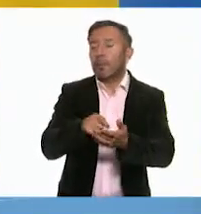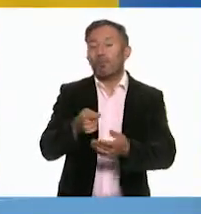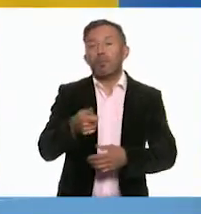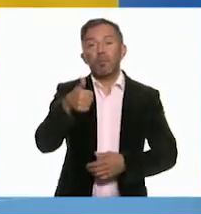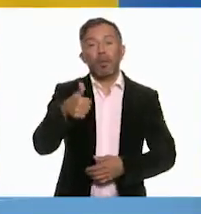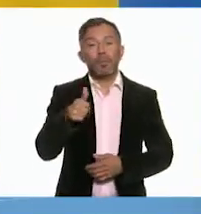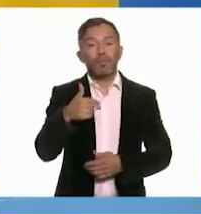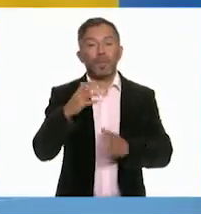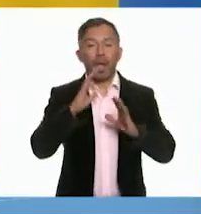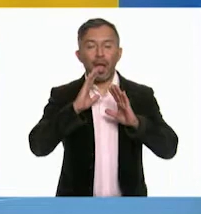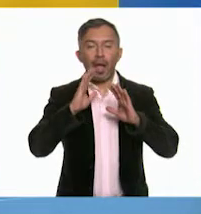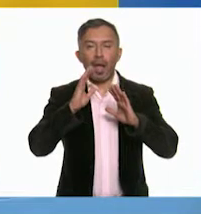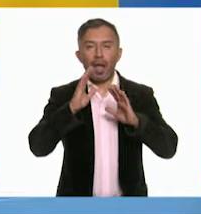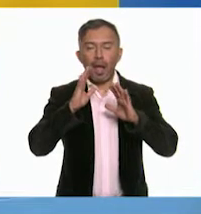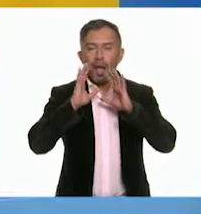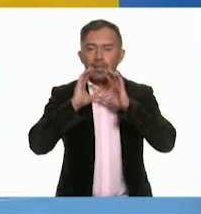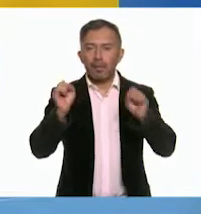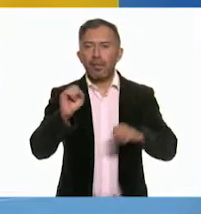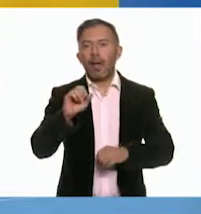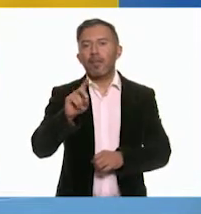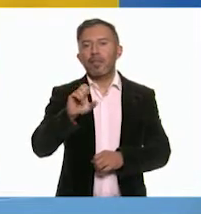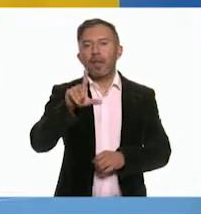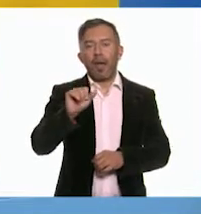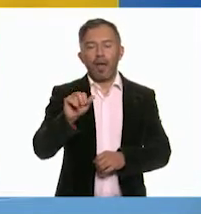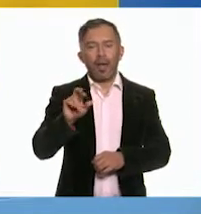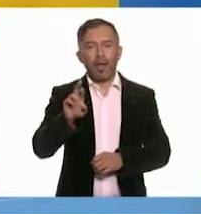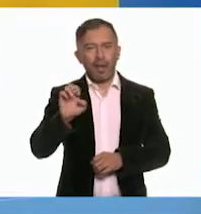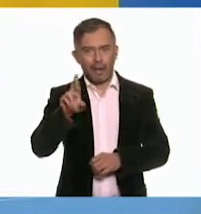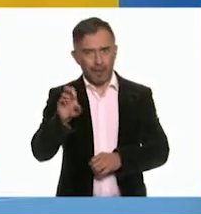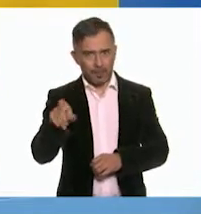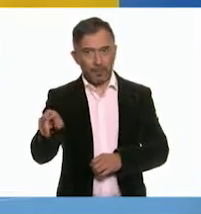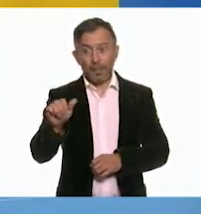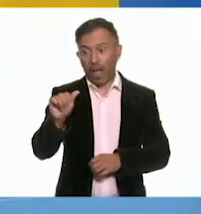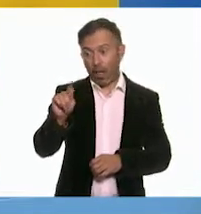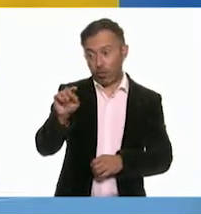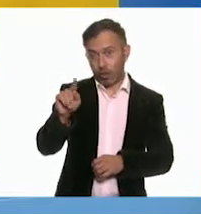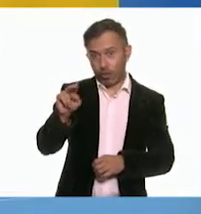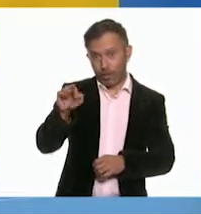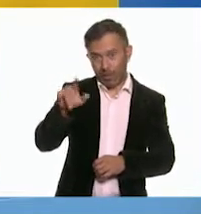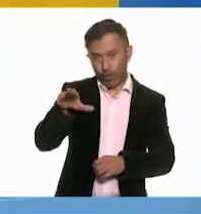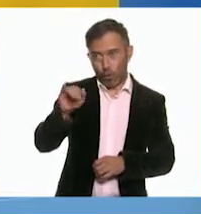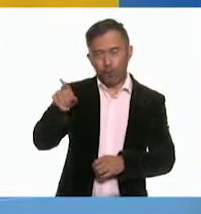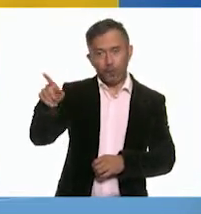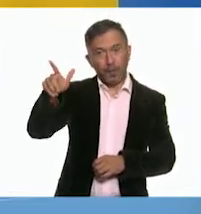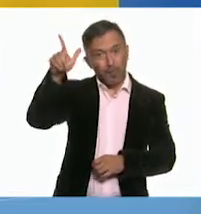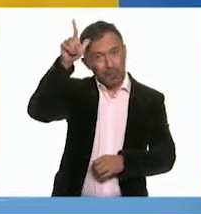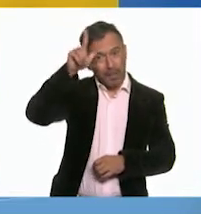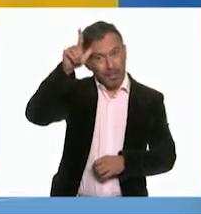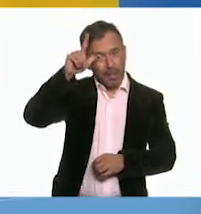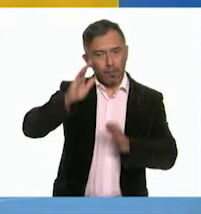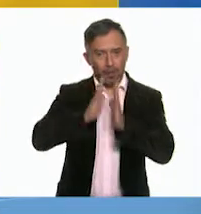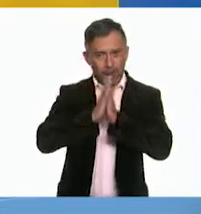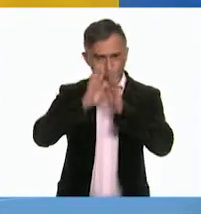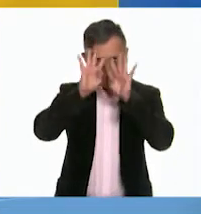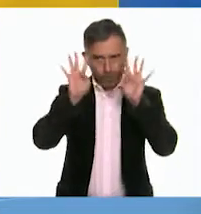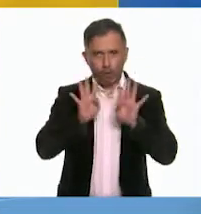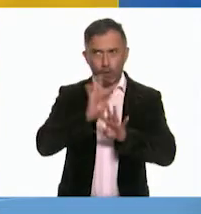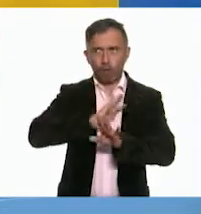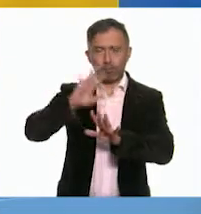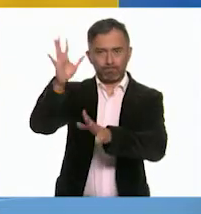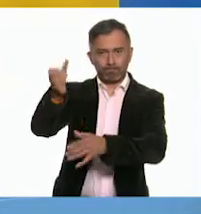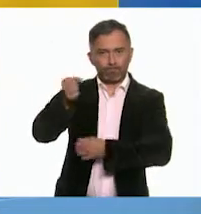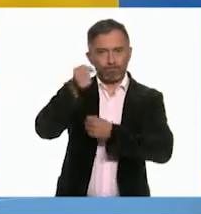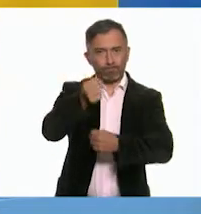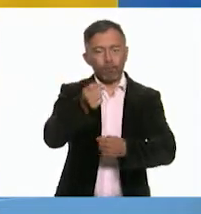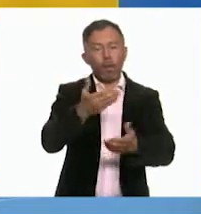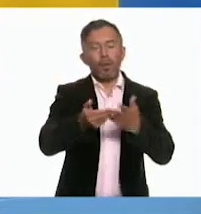R y en Atotonilco, Hidalgo tomó como pendón la imagen de la Virgen de Guadalupe. Entraron en San Miguel el Grande, hoy San Miguel